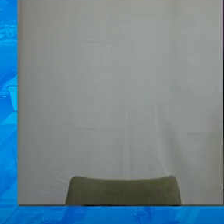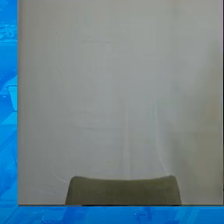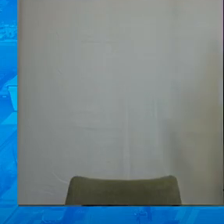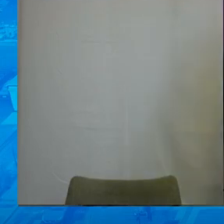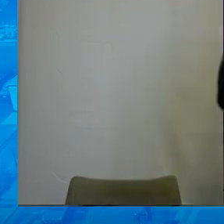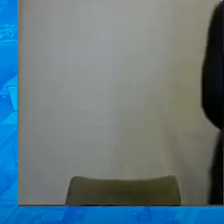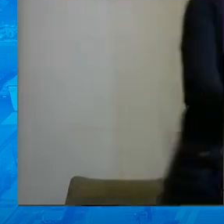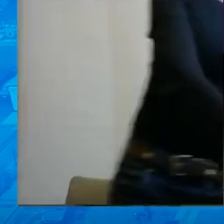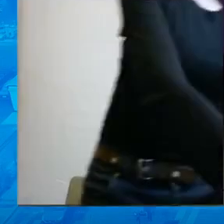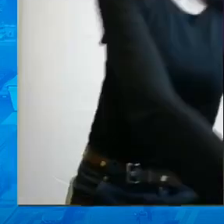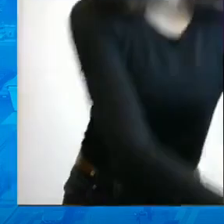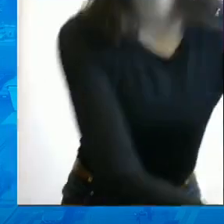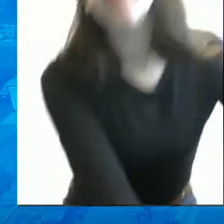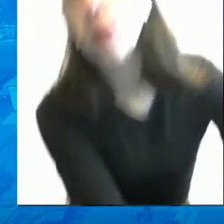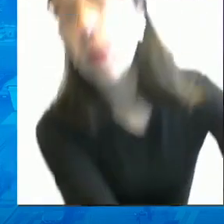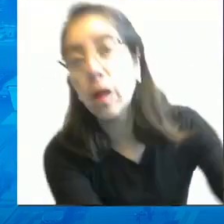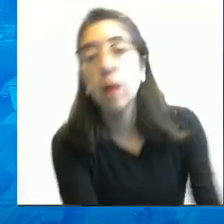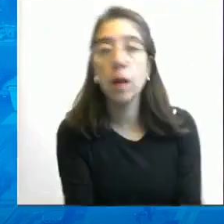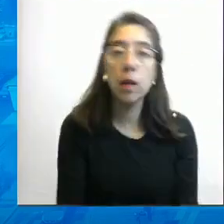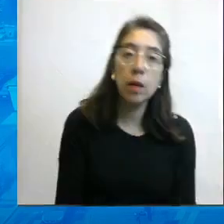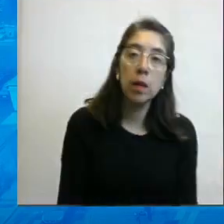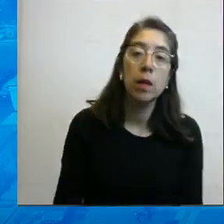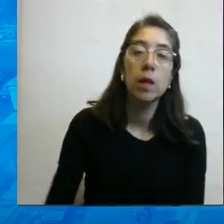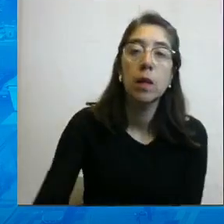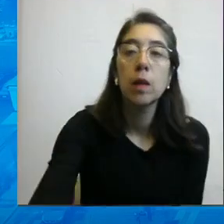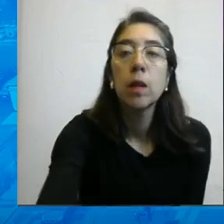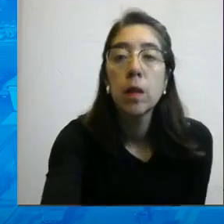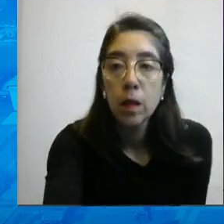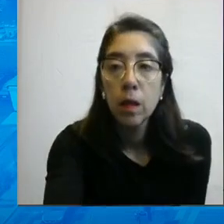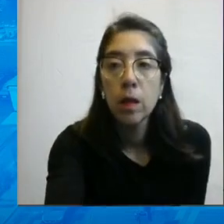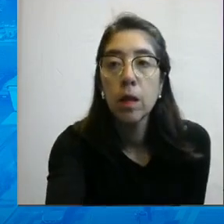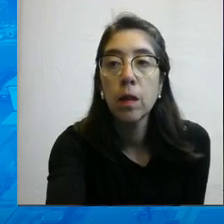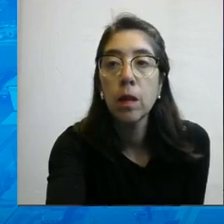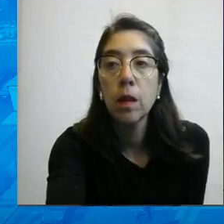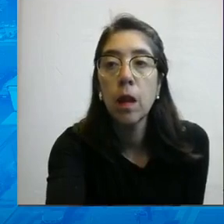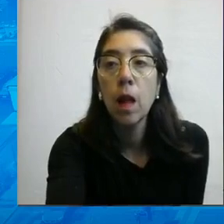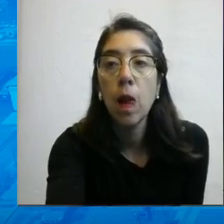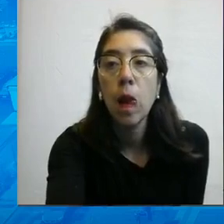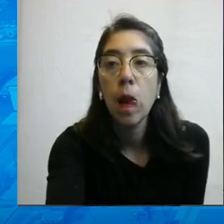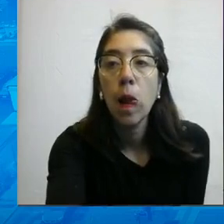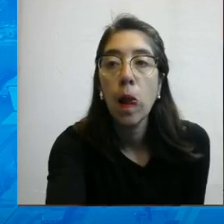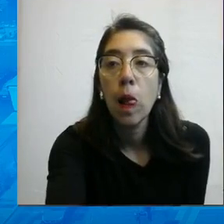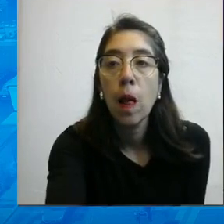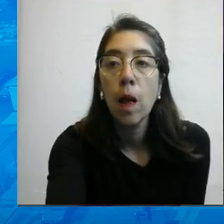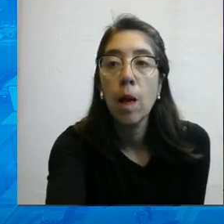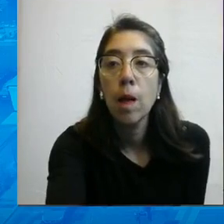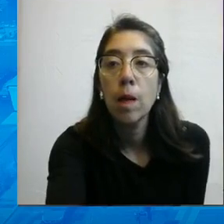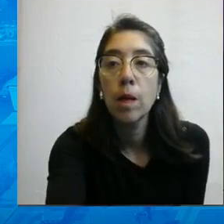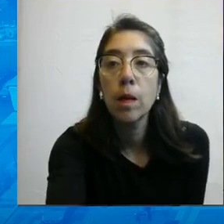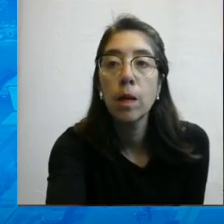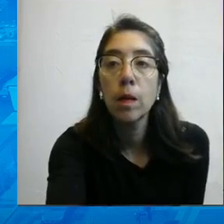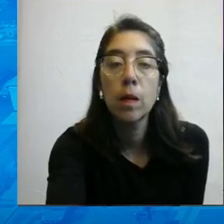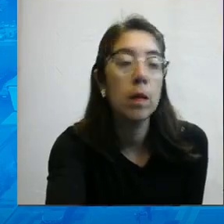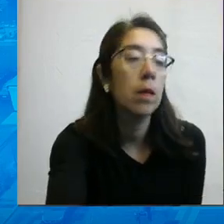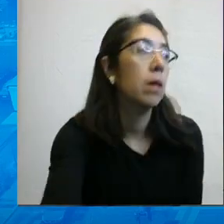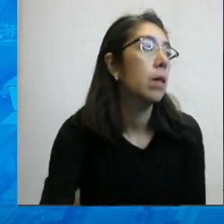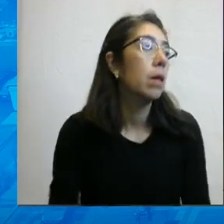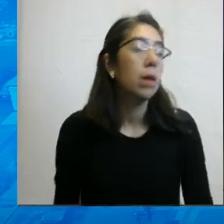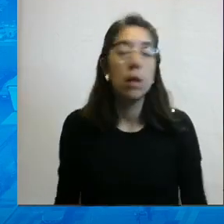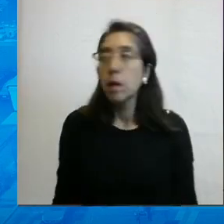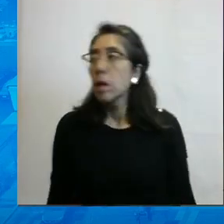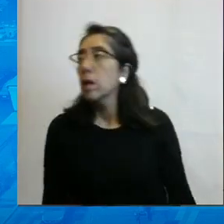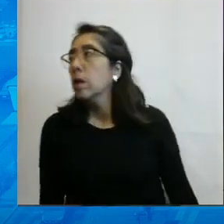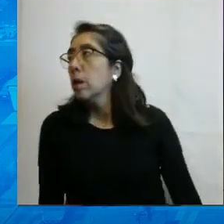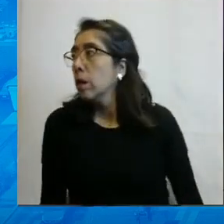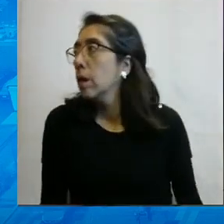municipal, director jurídico, secretario municipal, director de control, por lo que alcanzo a ver,